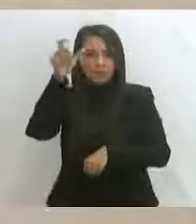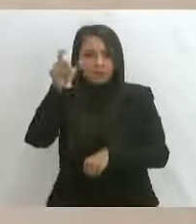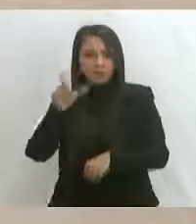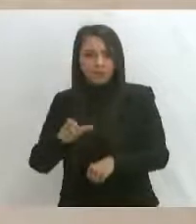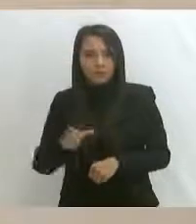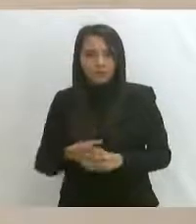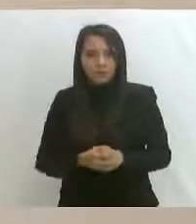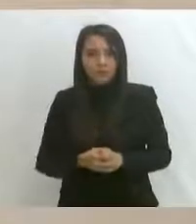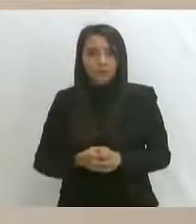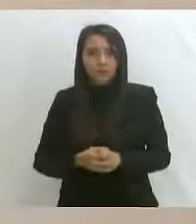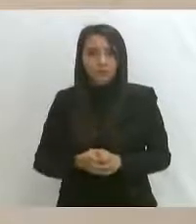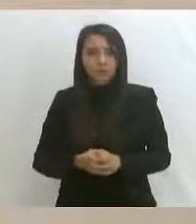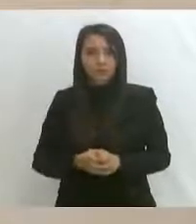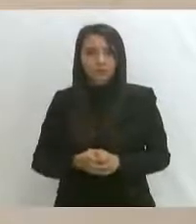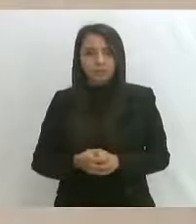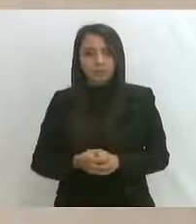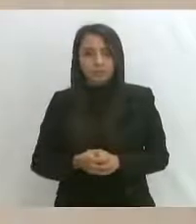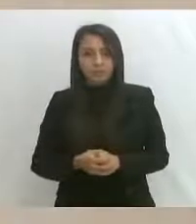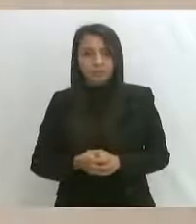Es